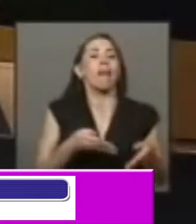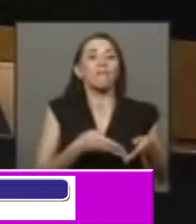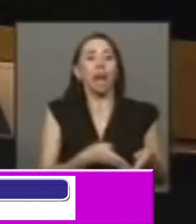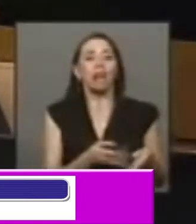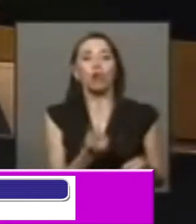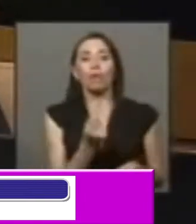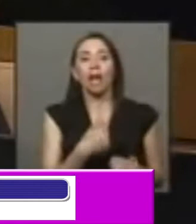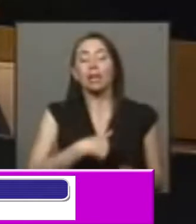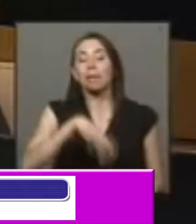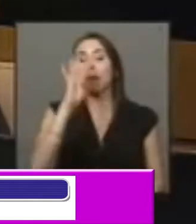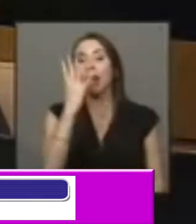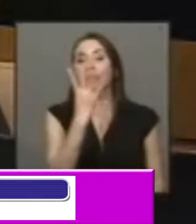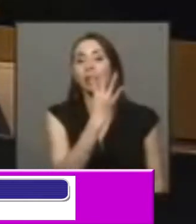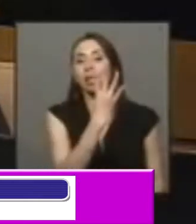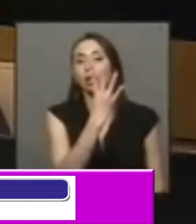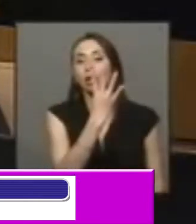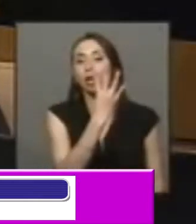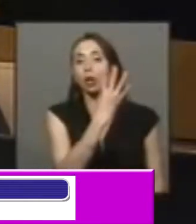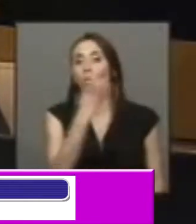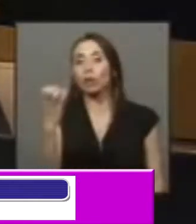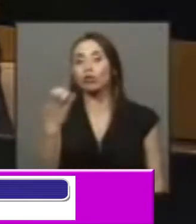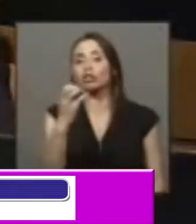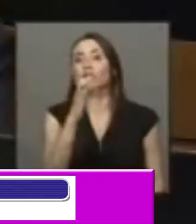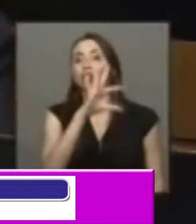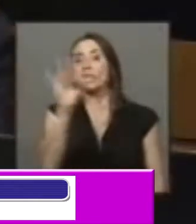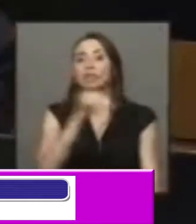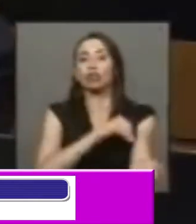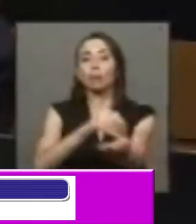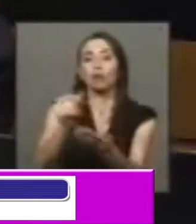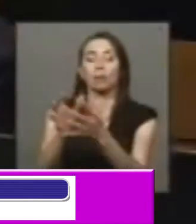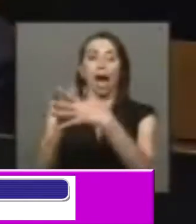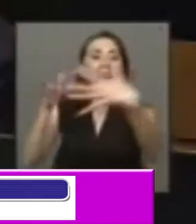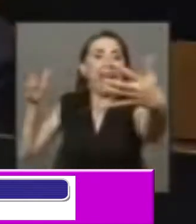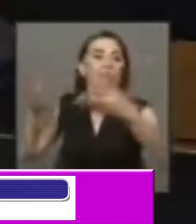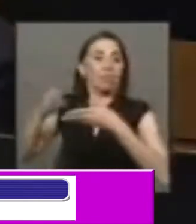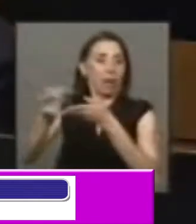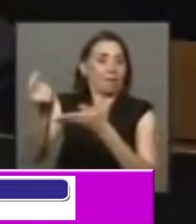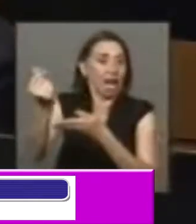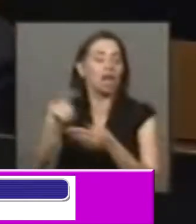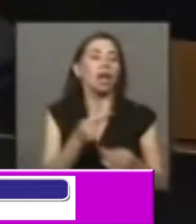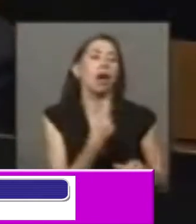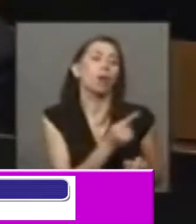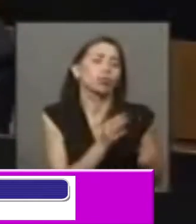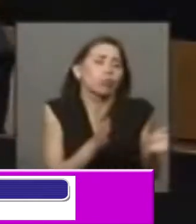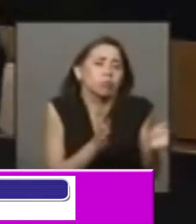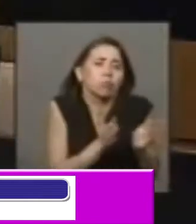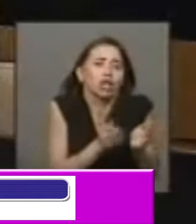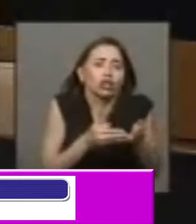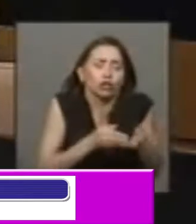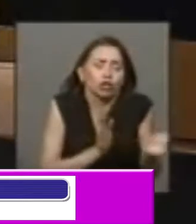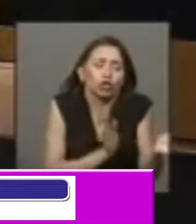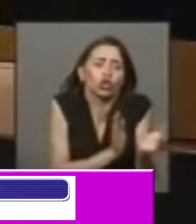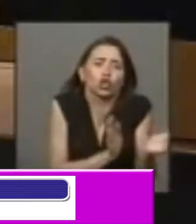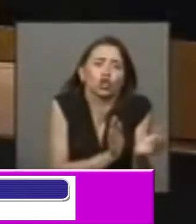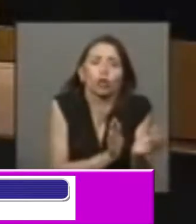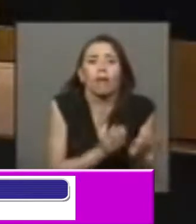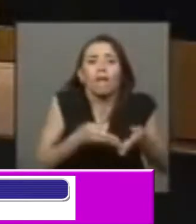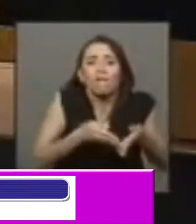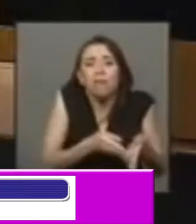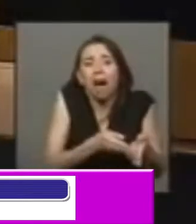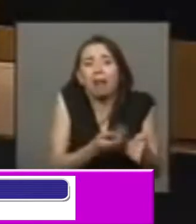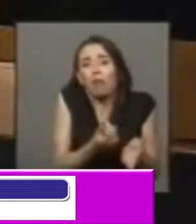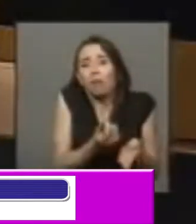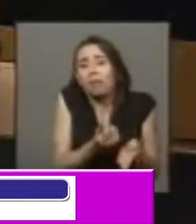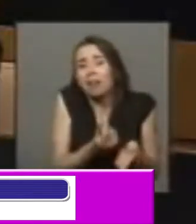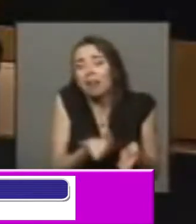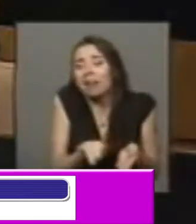sobre 400 o 500 millones de pesos frente a los pescadores pequeños artesanales que sus embarcaciones no